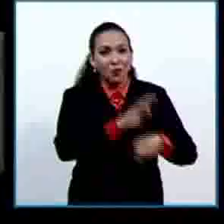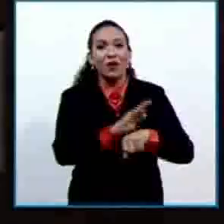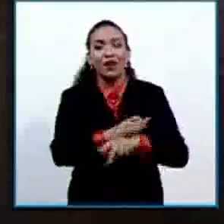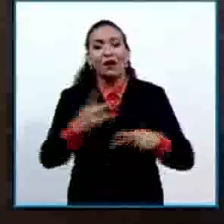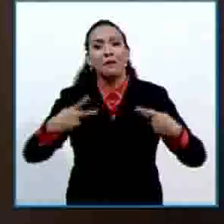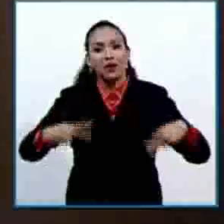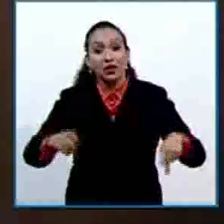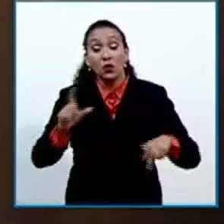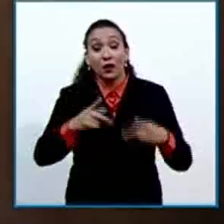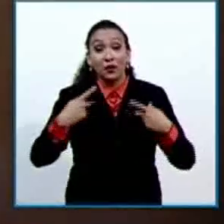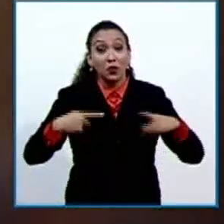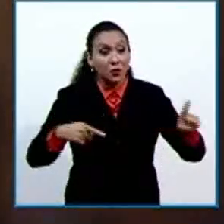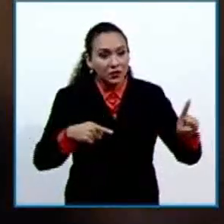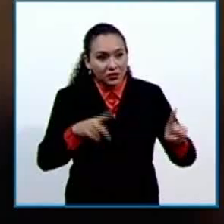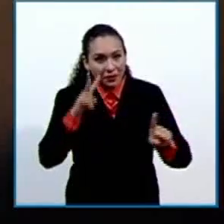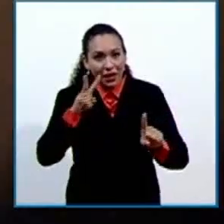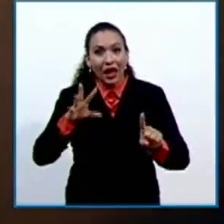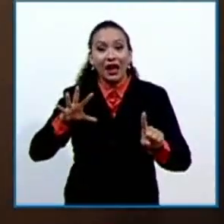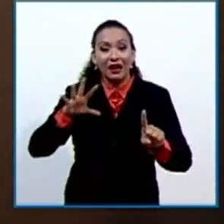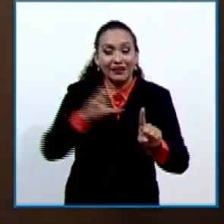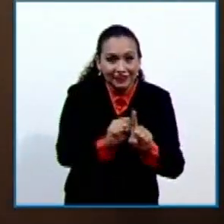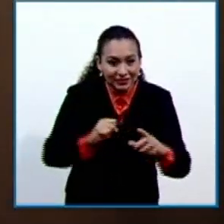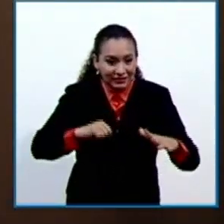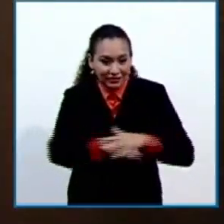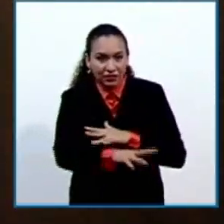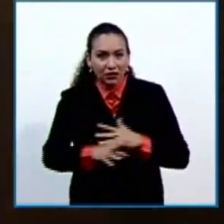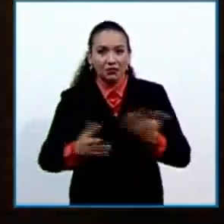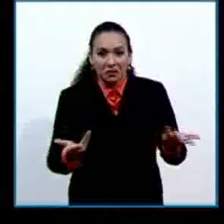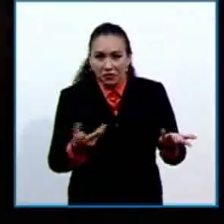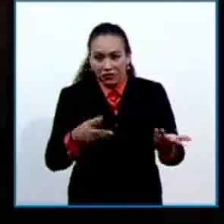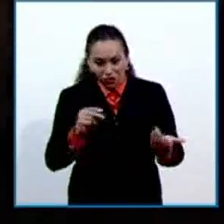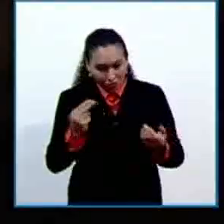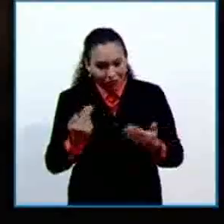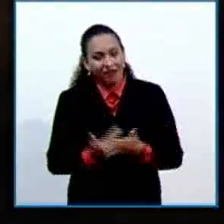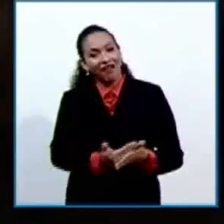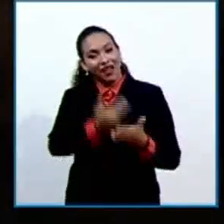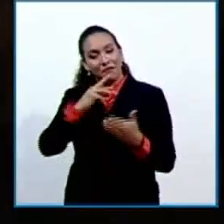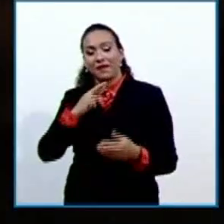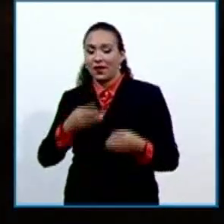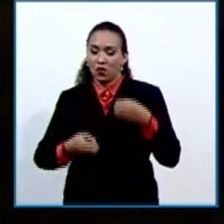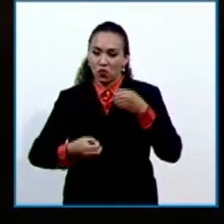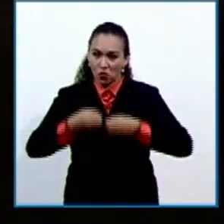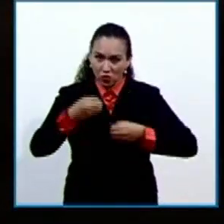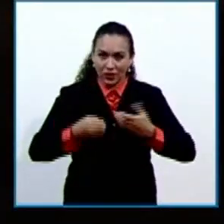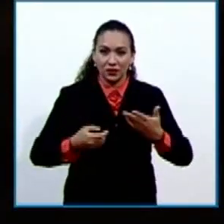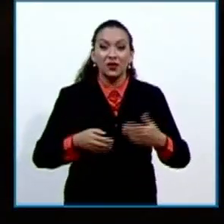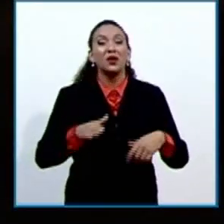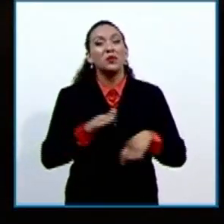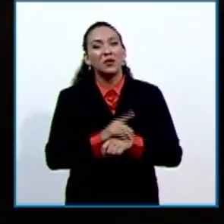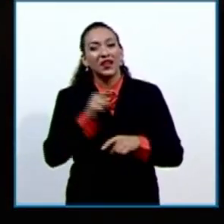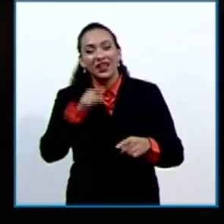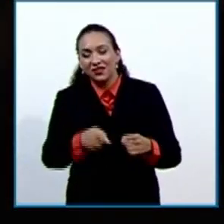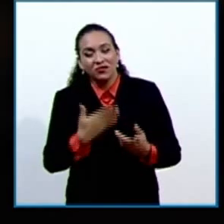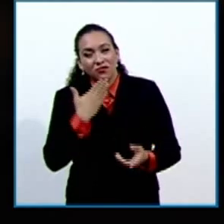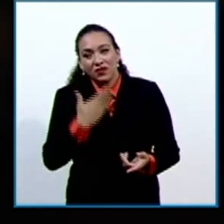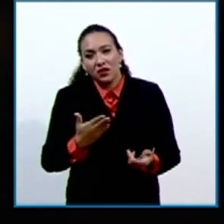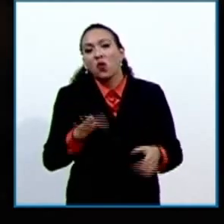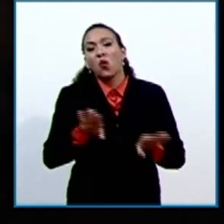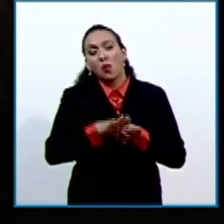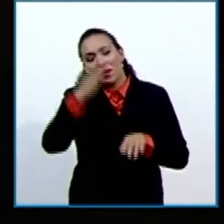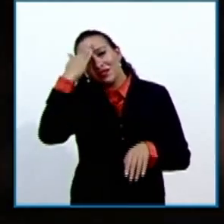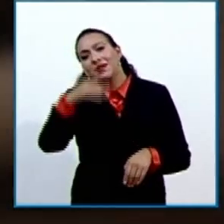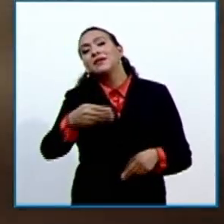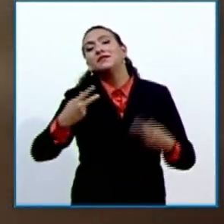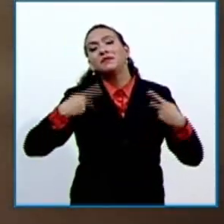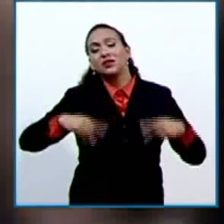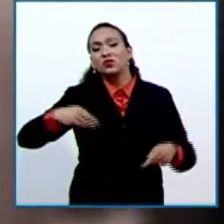libertad antes de que haya una sentencia condenatoria. Reiteró que la prisión preventiva se trata de una sanción anticipada que violenta